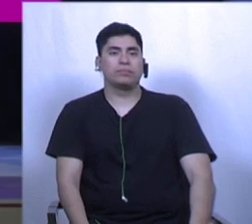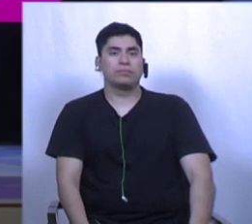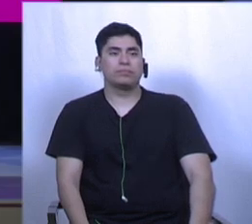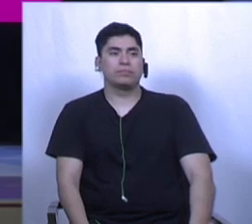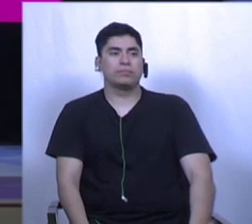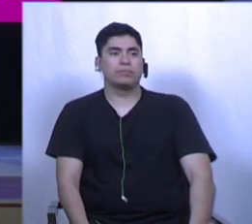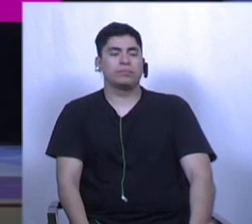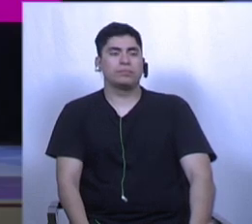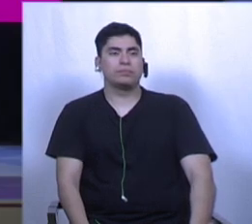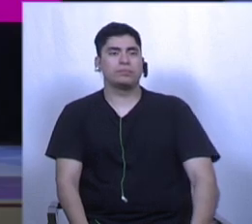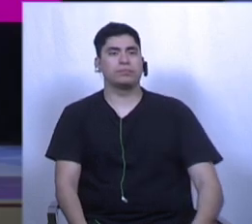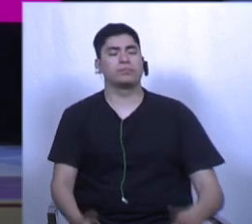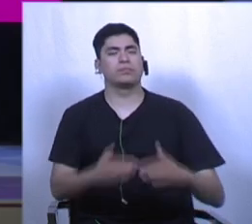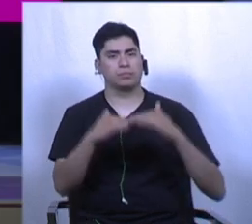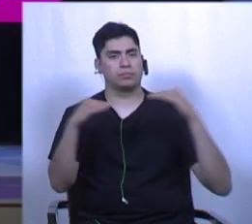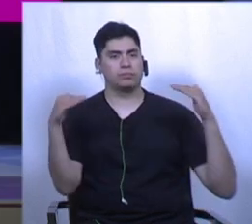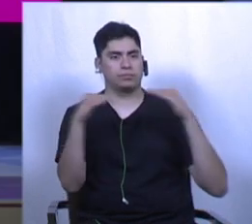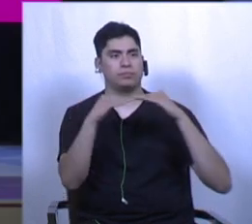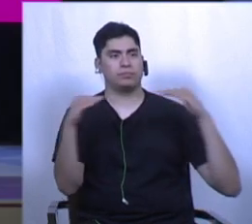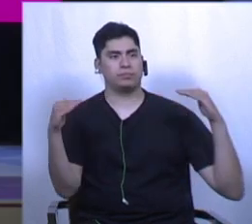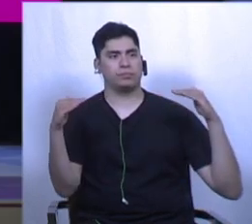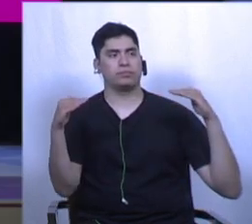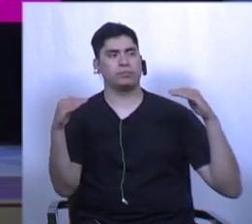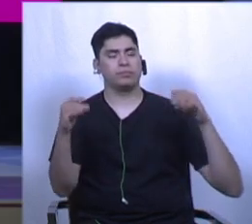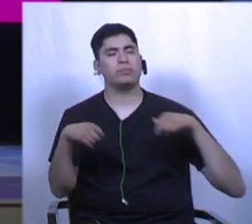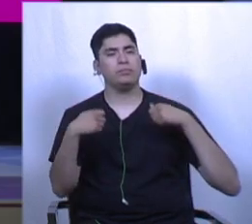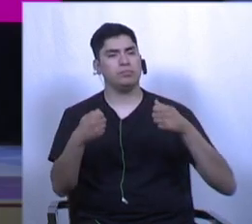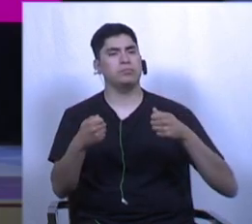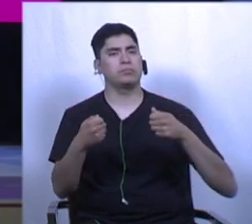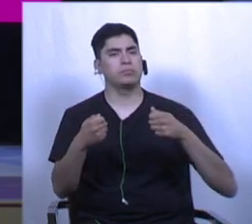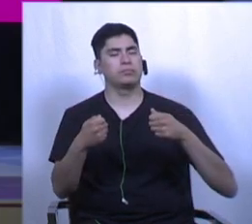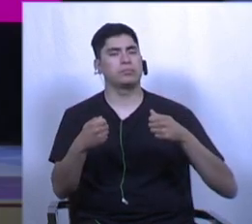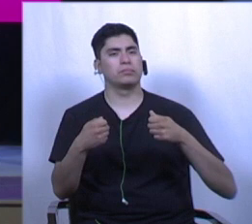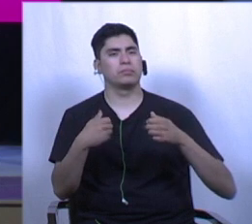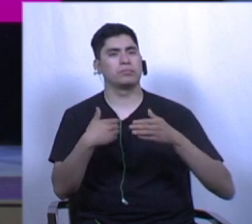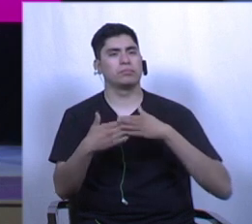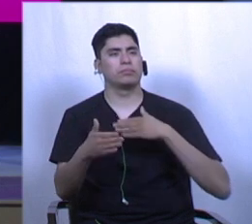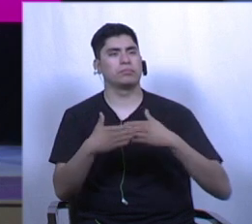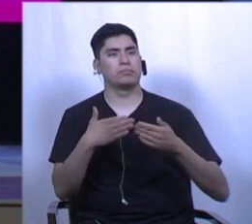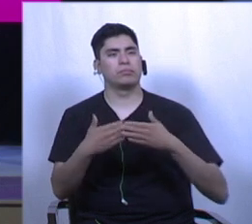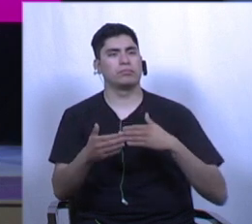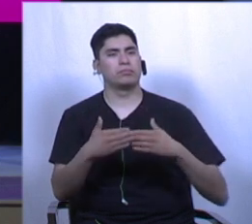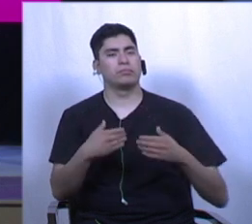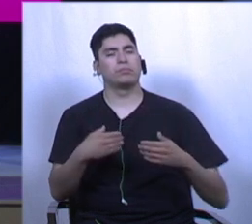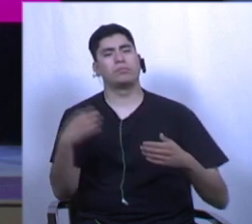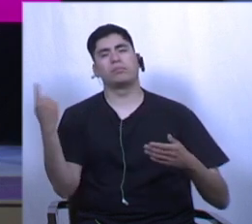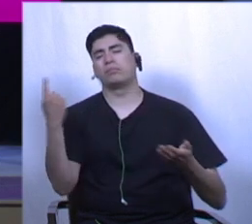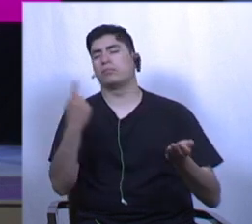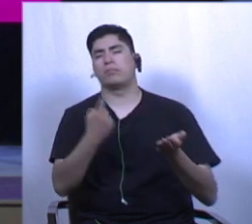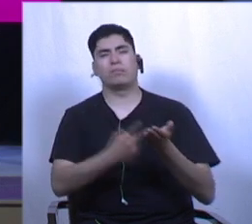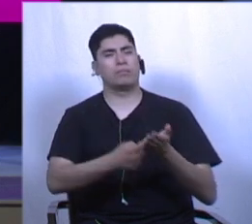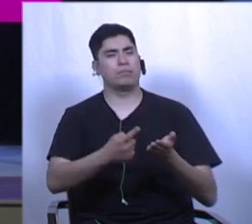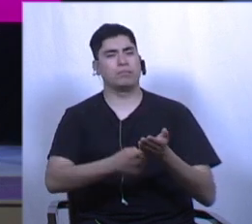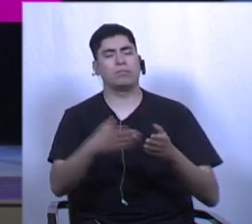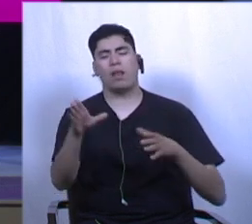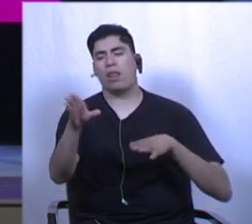Desde entonces se estableció el proyecto de microbioma de la Tierra, en donde se toman miles de